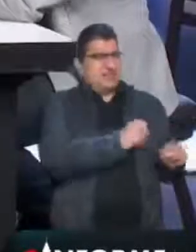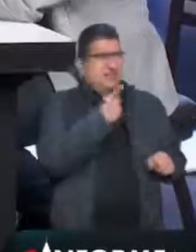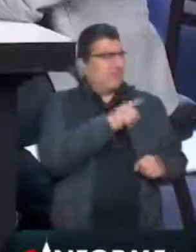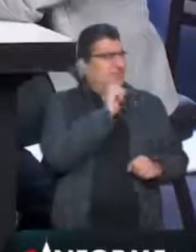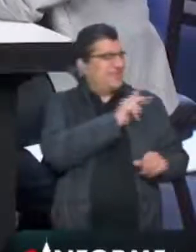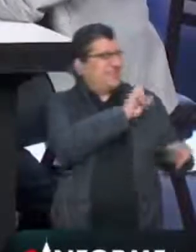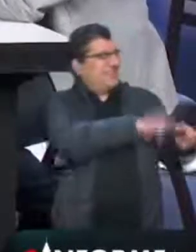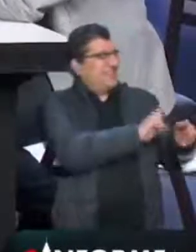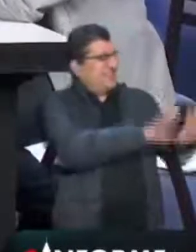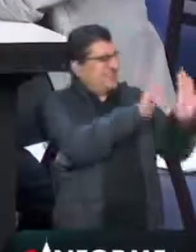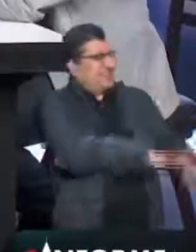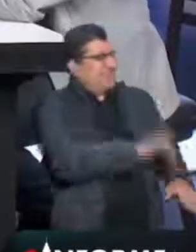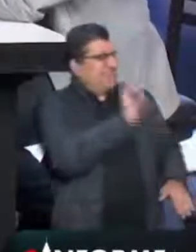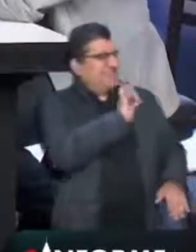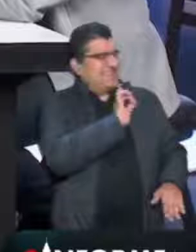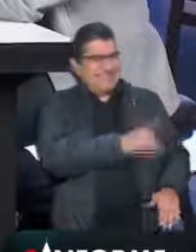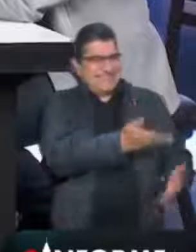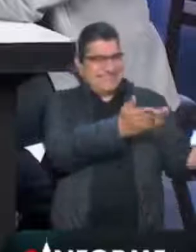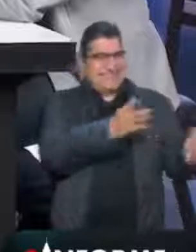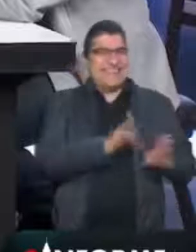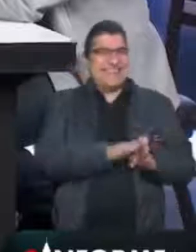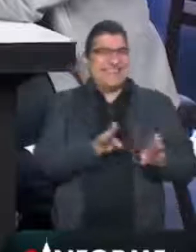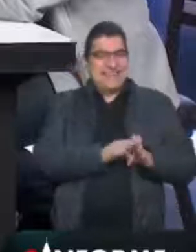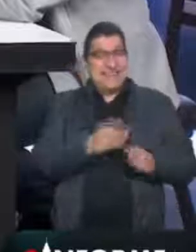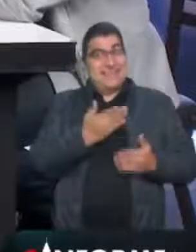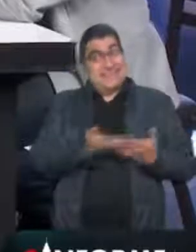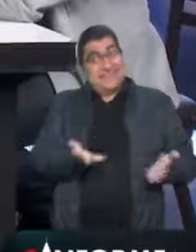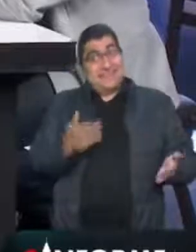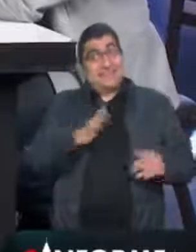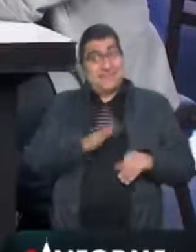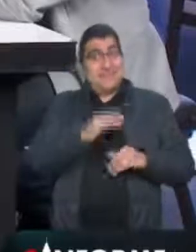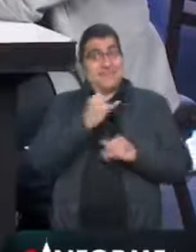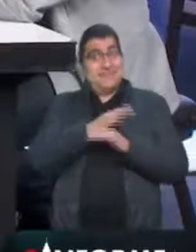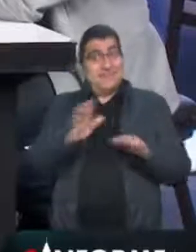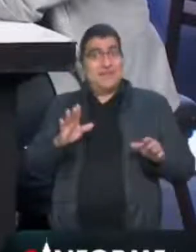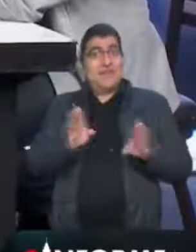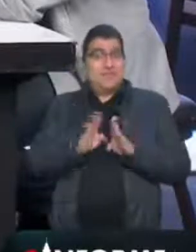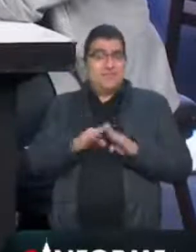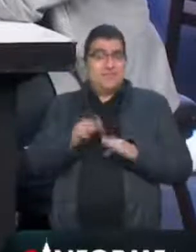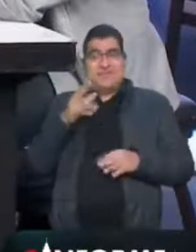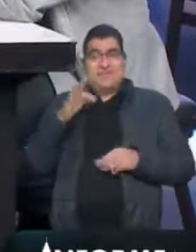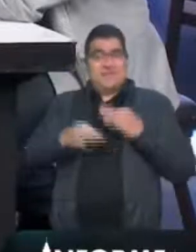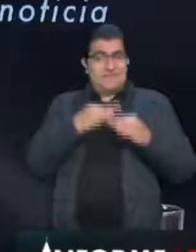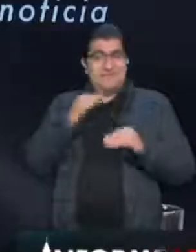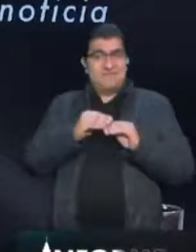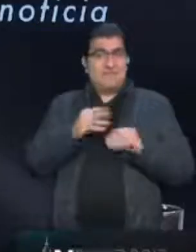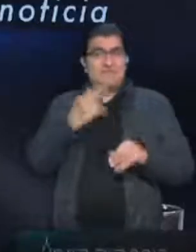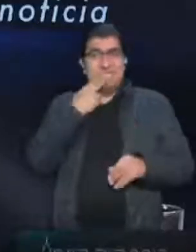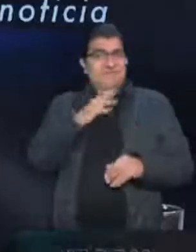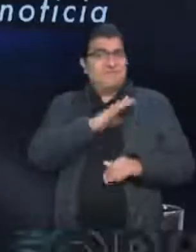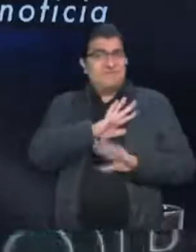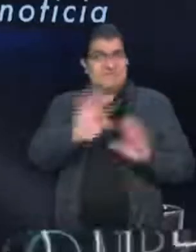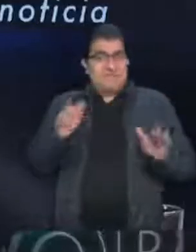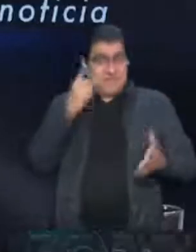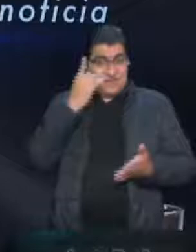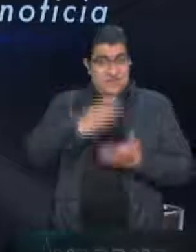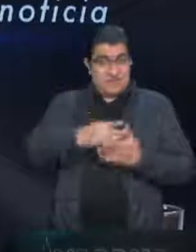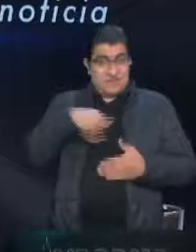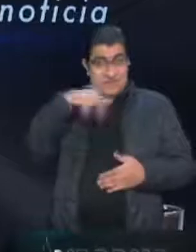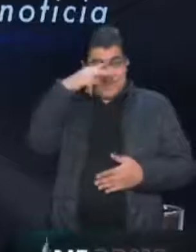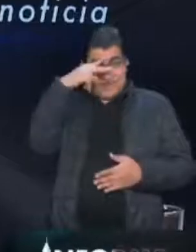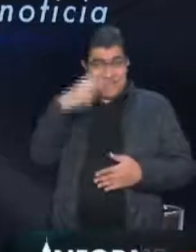Sí, algo así. Bueno, puras buenas noticias el día de hoy, entonces no funcionó tampoco. No funcionó, quiero decir que no es el único país donde